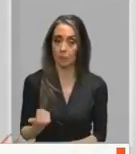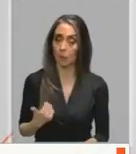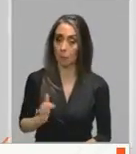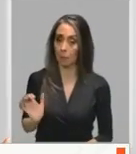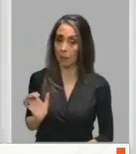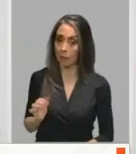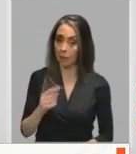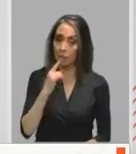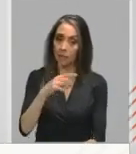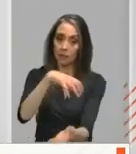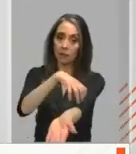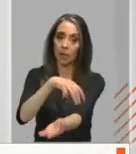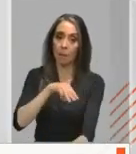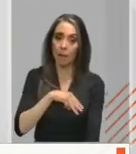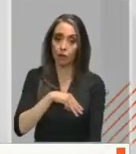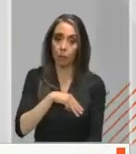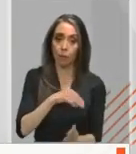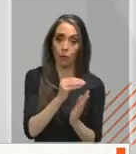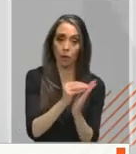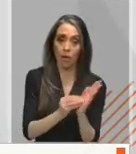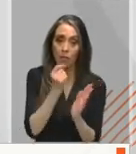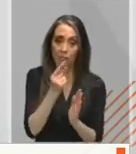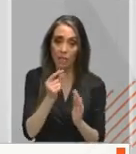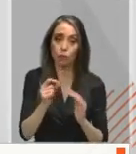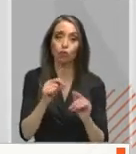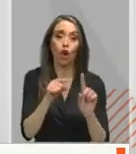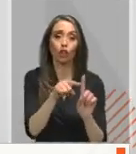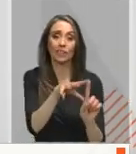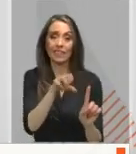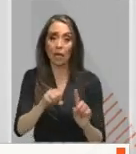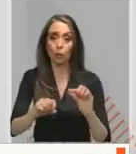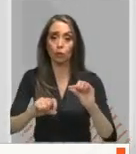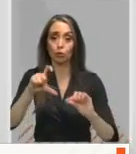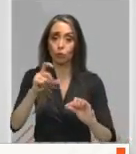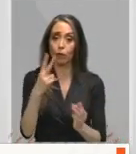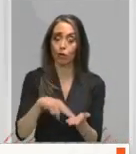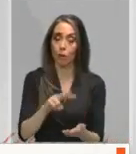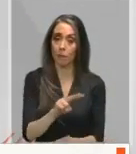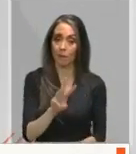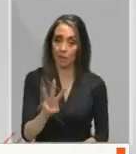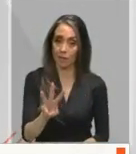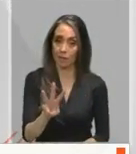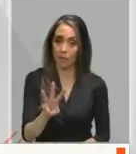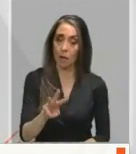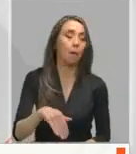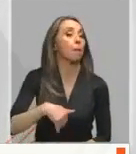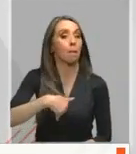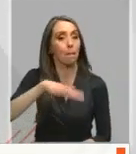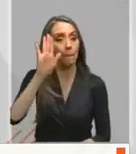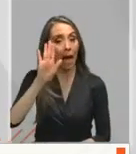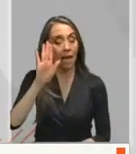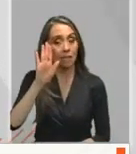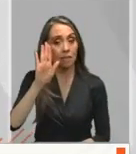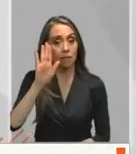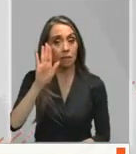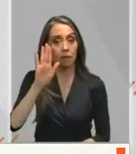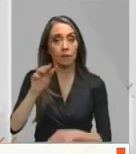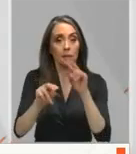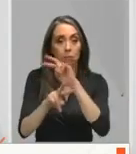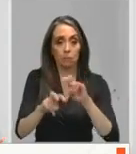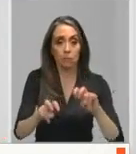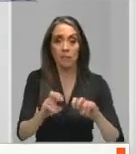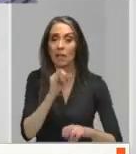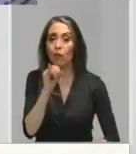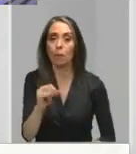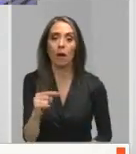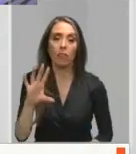en la región metropolitana las denuncias por secuestro aumentaron este 2023. Claro que la mayoría de ellas resultaron ser